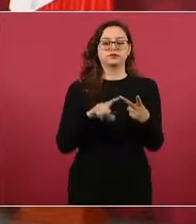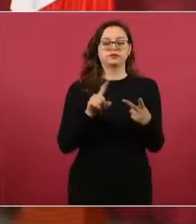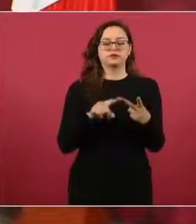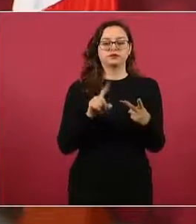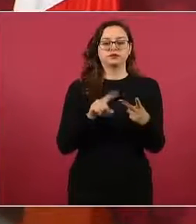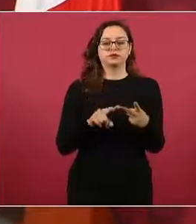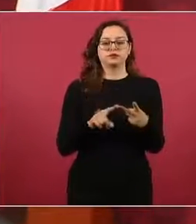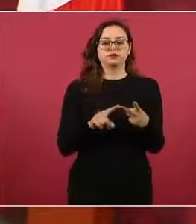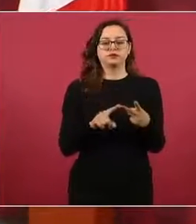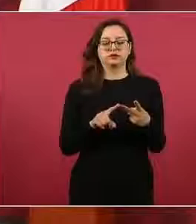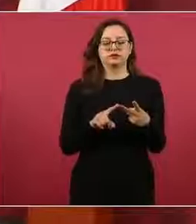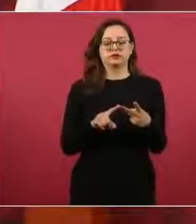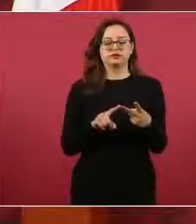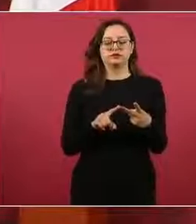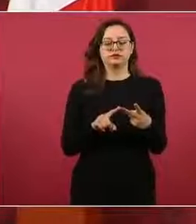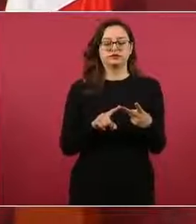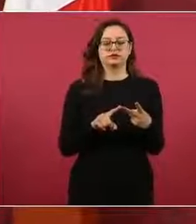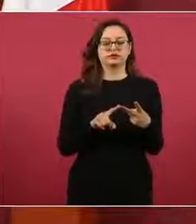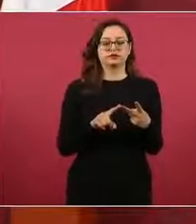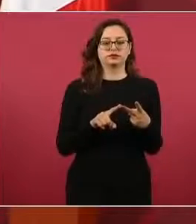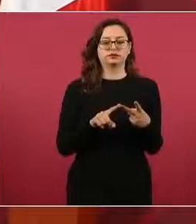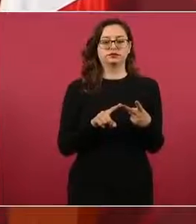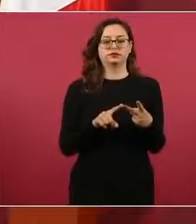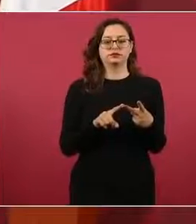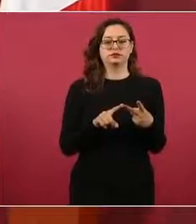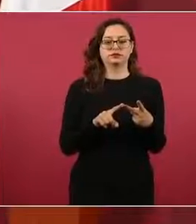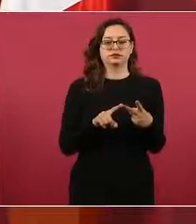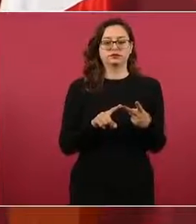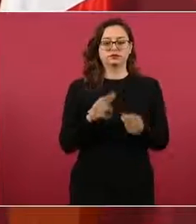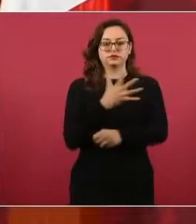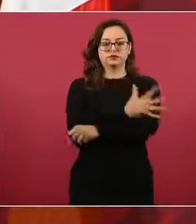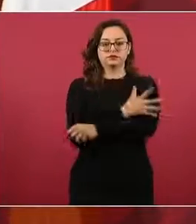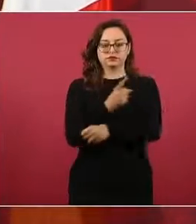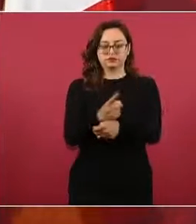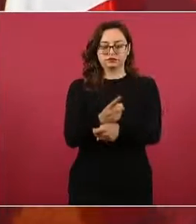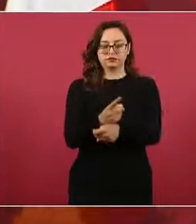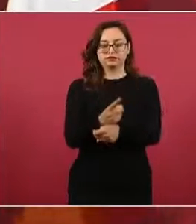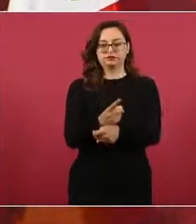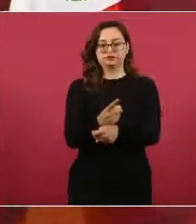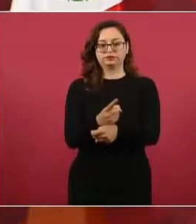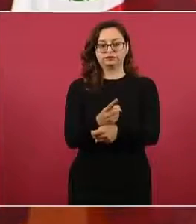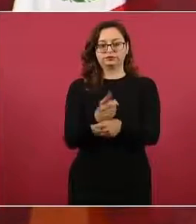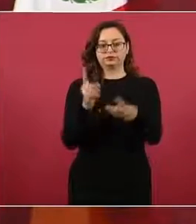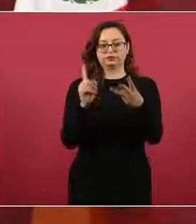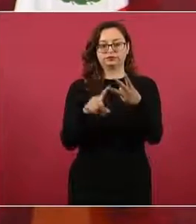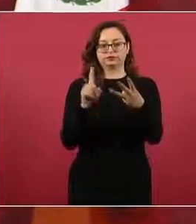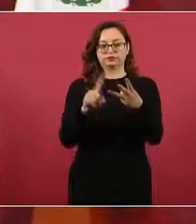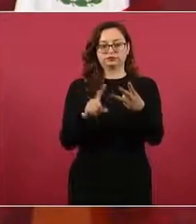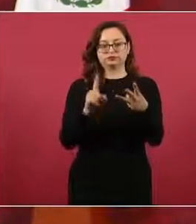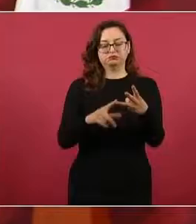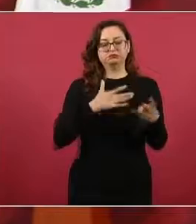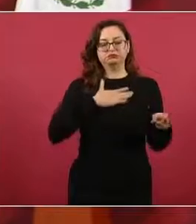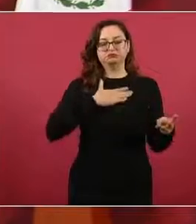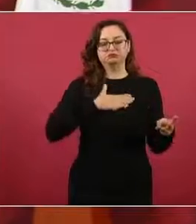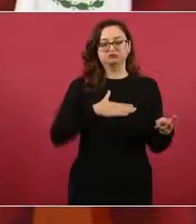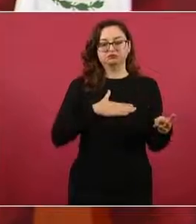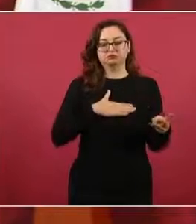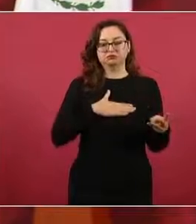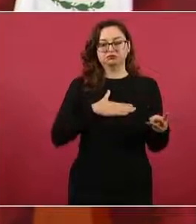2, hablé de la honestidad. Y 3, de la justicia.